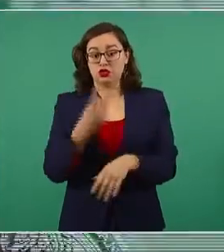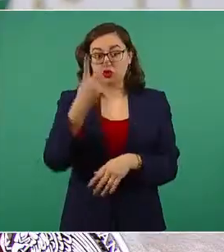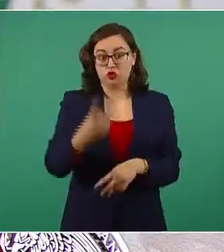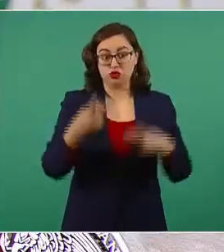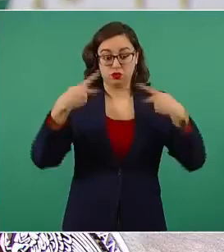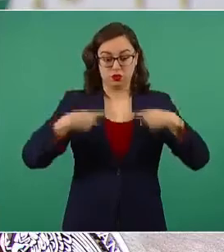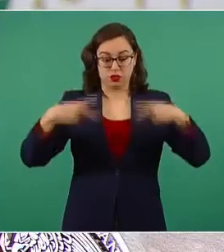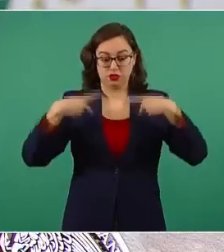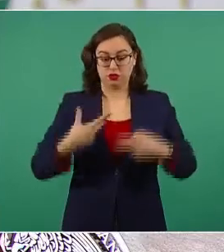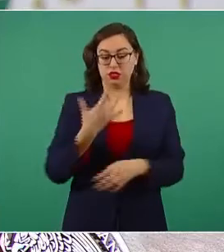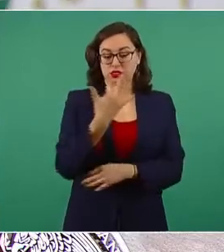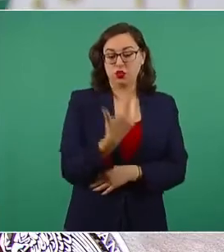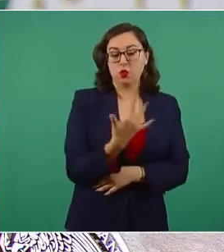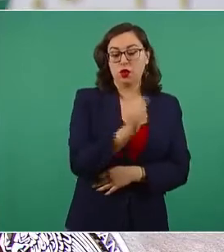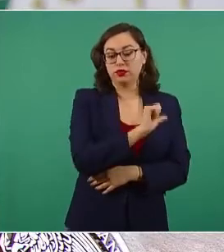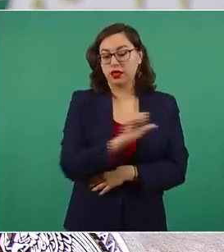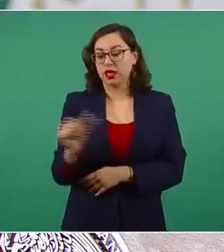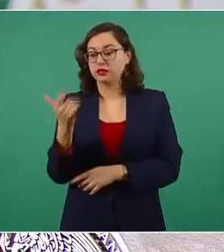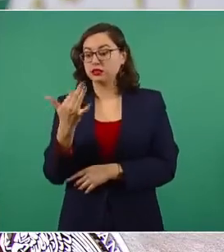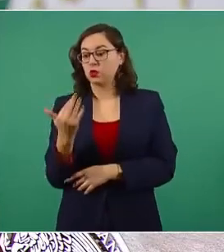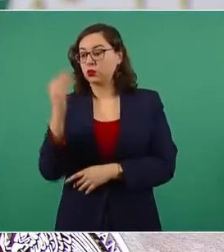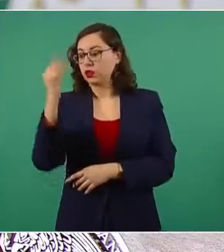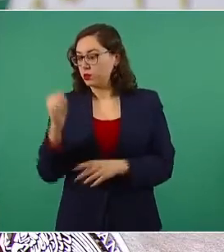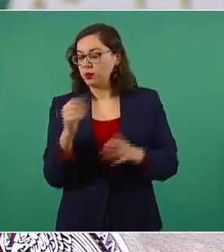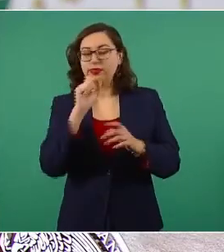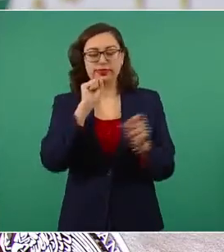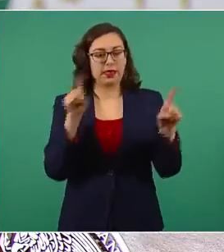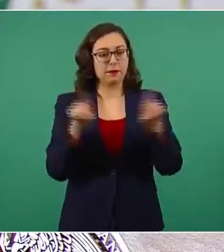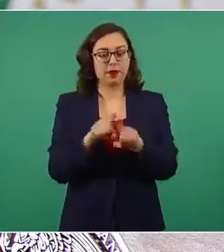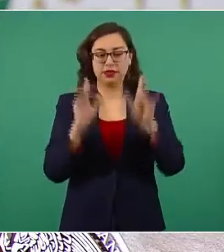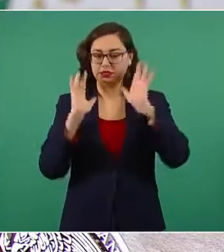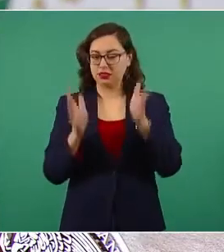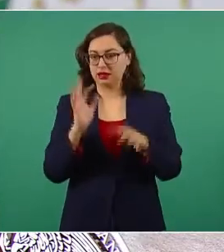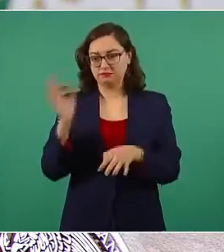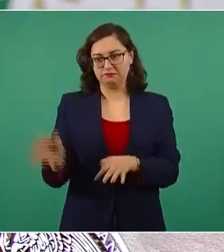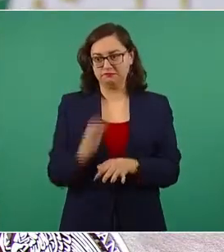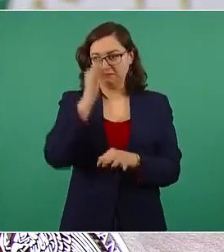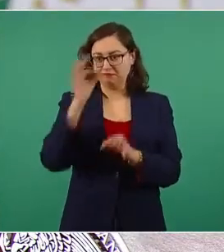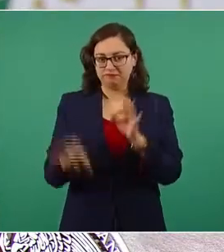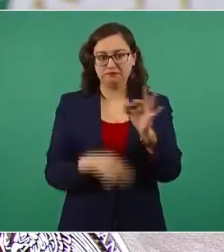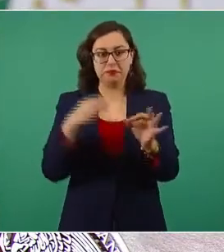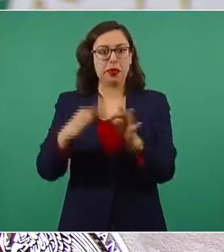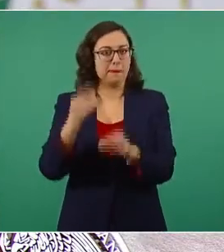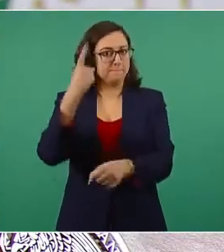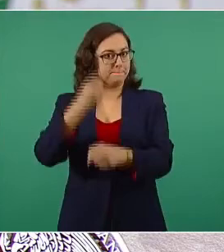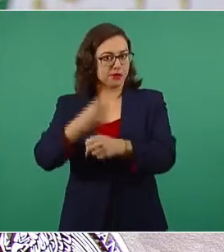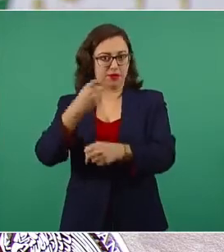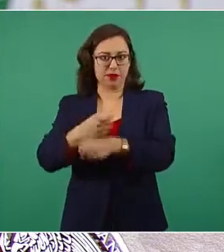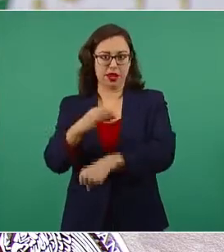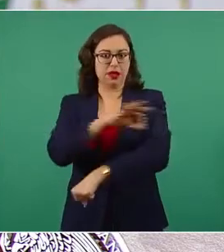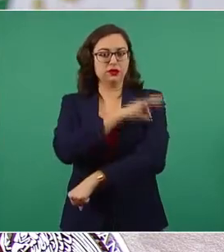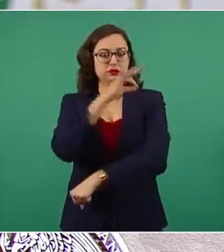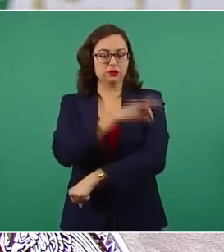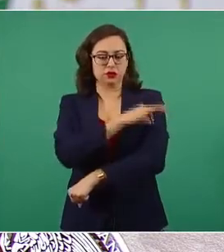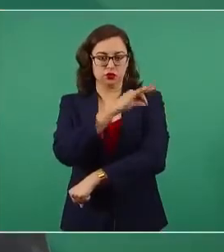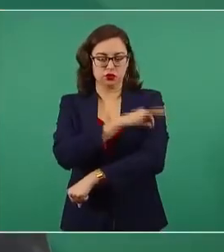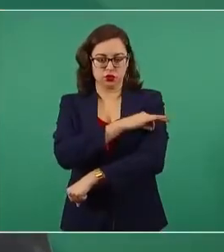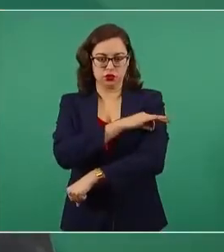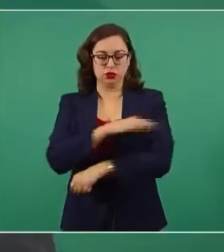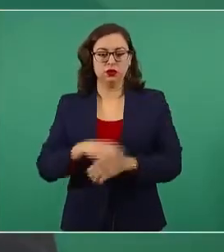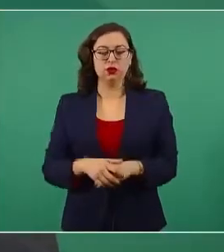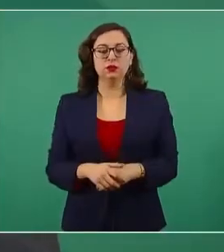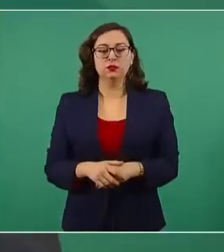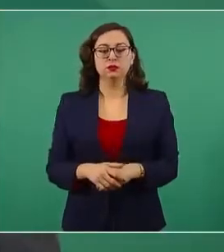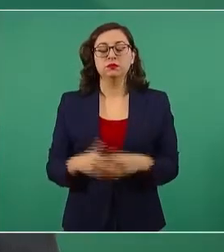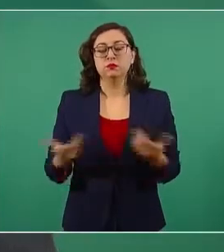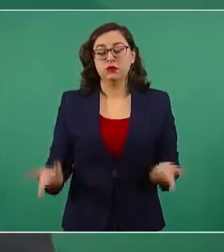las personas de 50 años a 59, que recibimos al menos la primera dosis de vacuna y